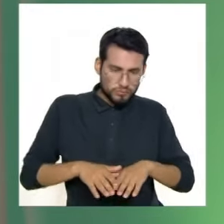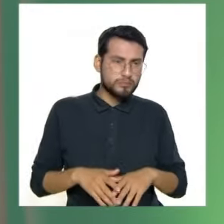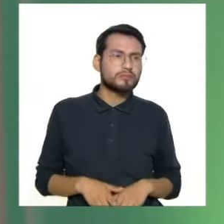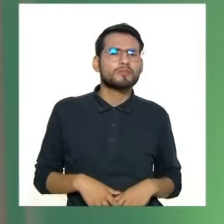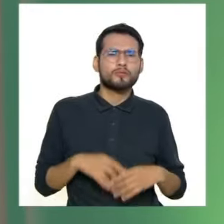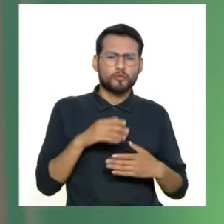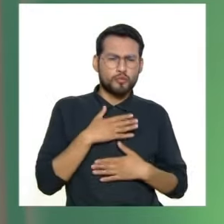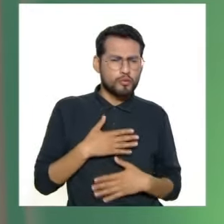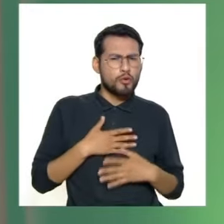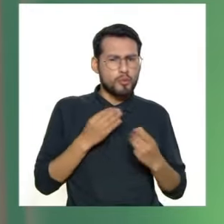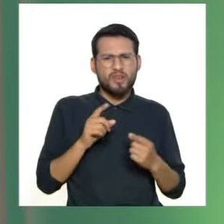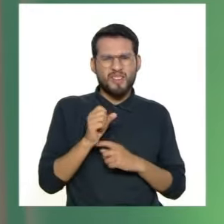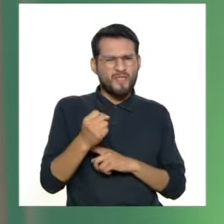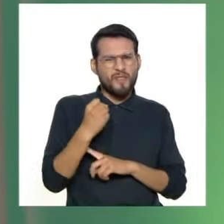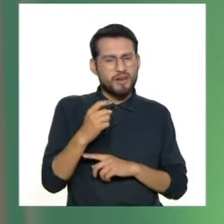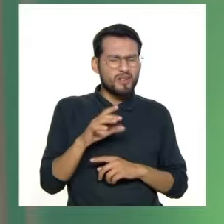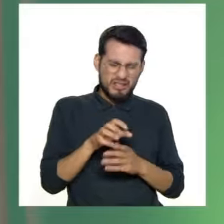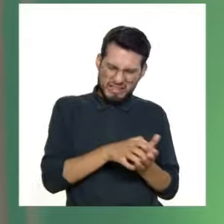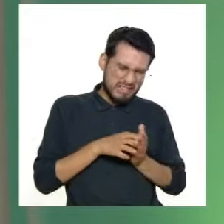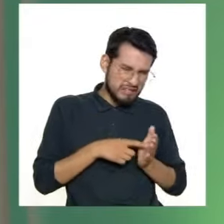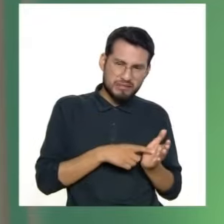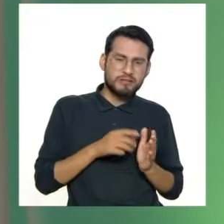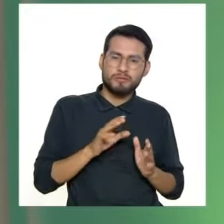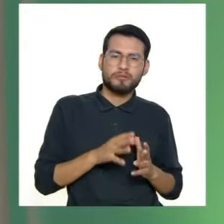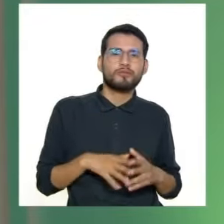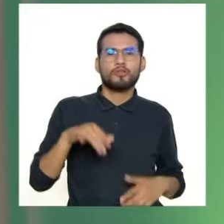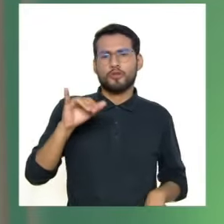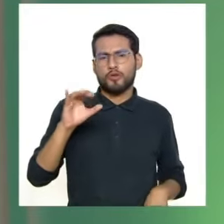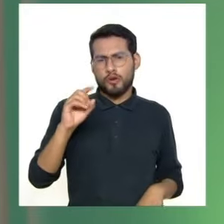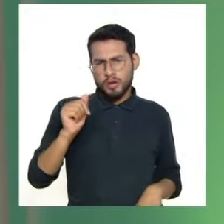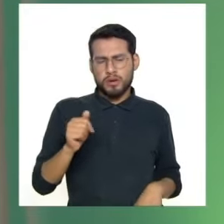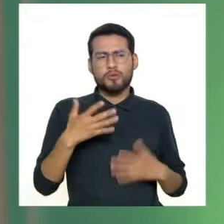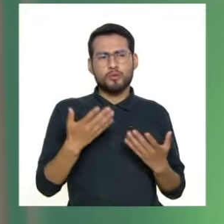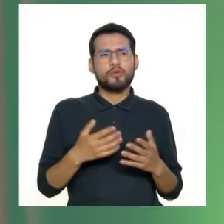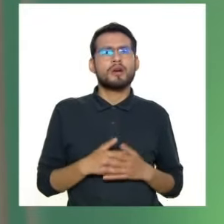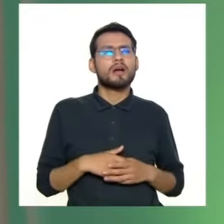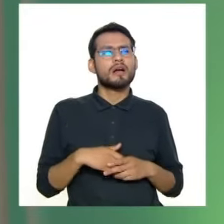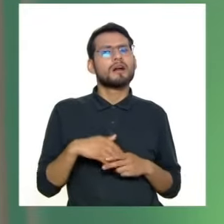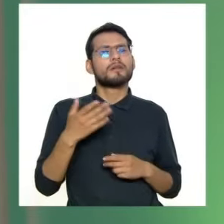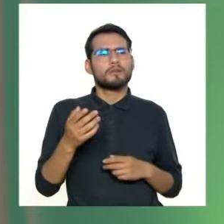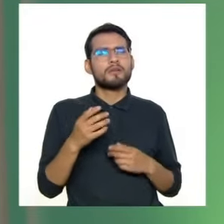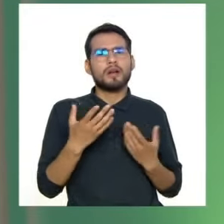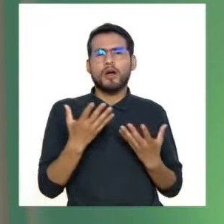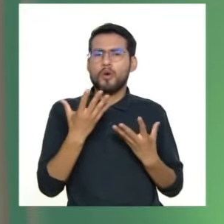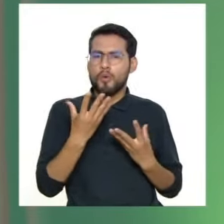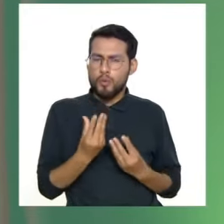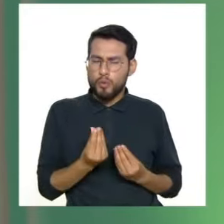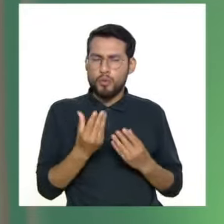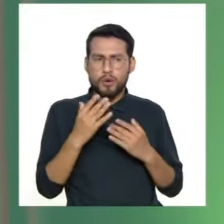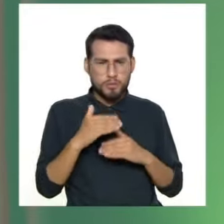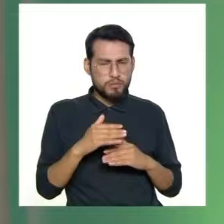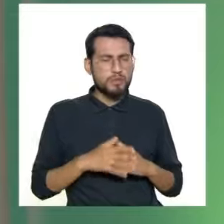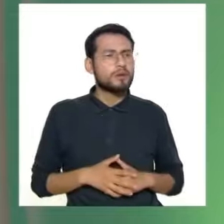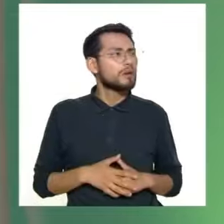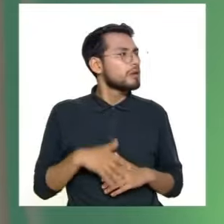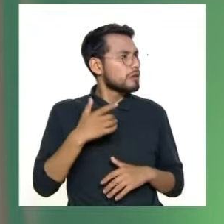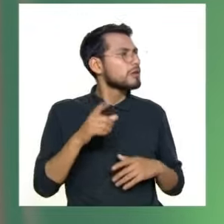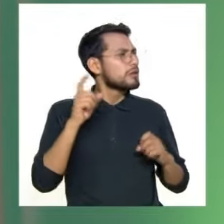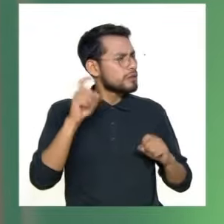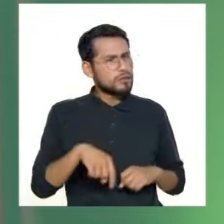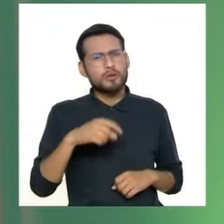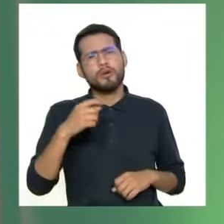amable con el cuerpo no hay que forzarlo y y el yoga es así el yoga te invita porque es amable podemos hacer de